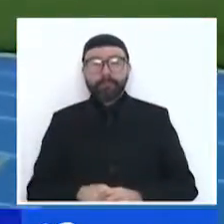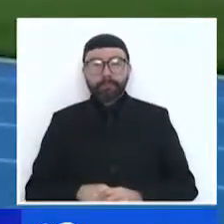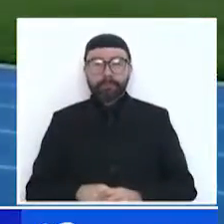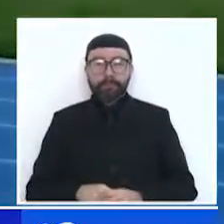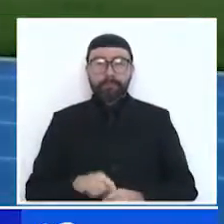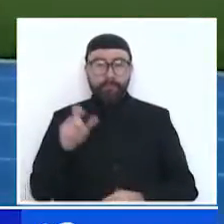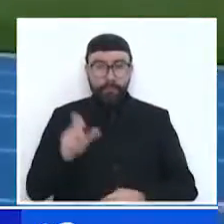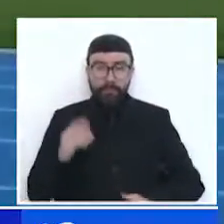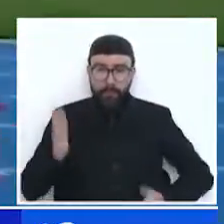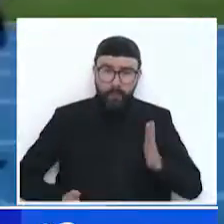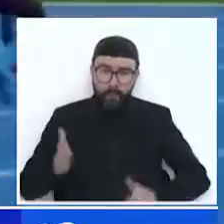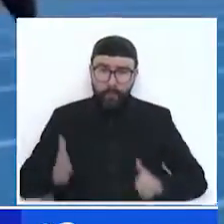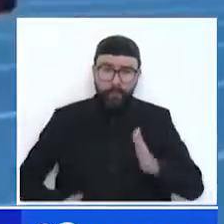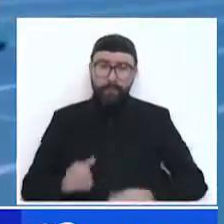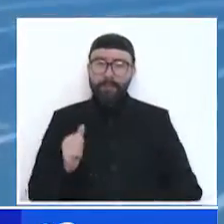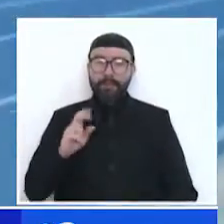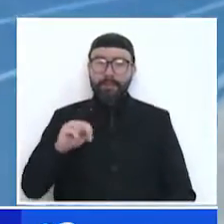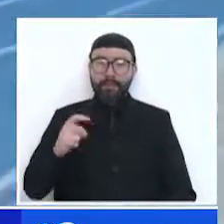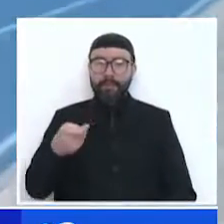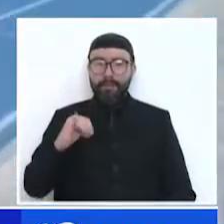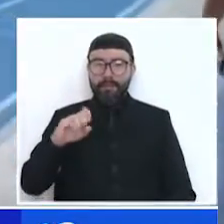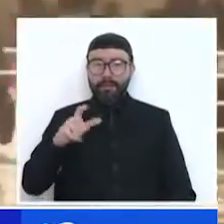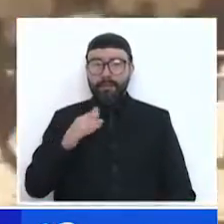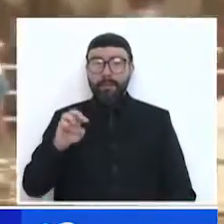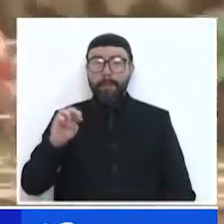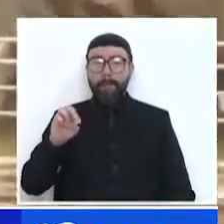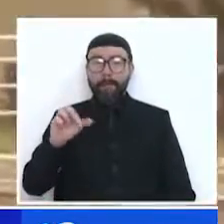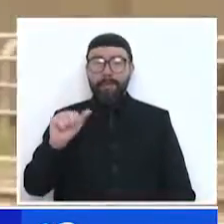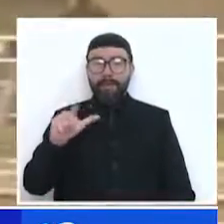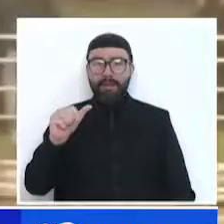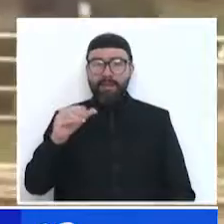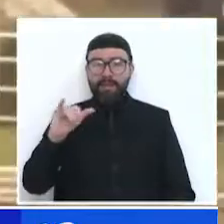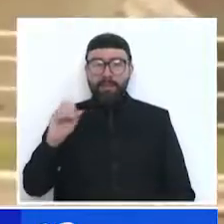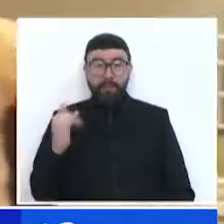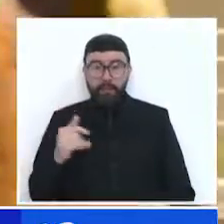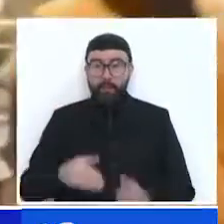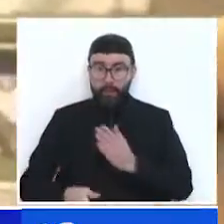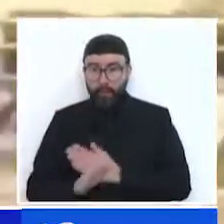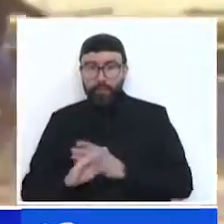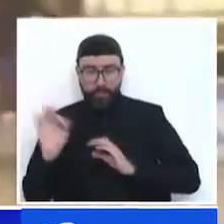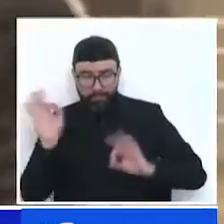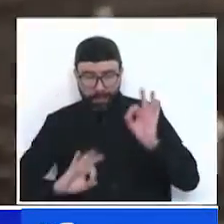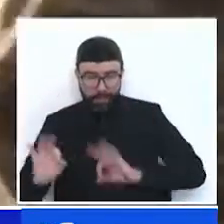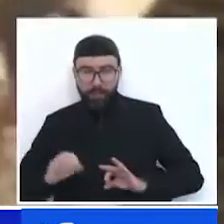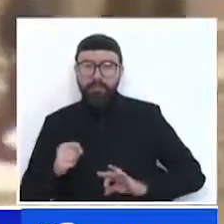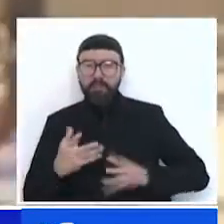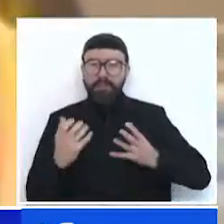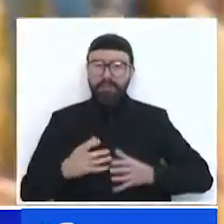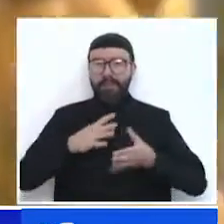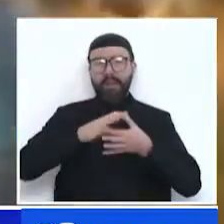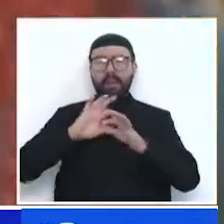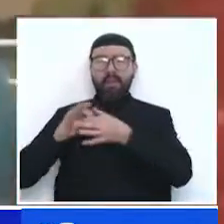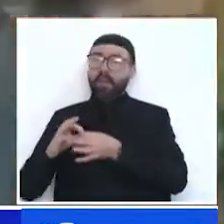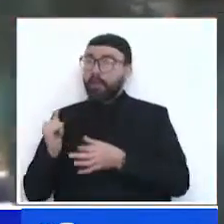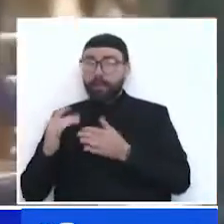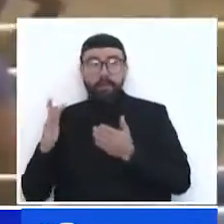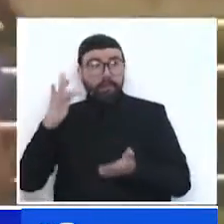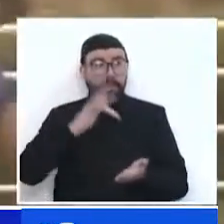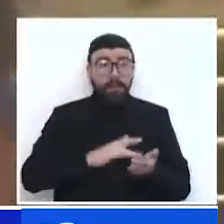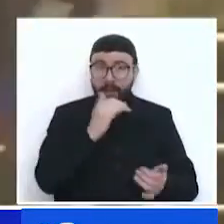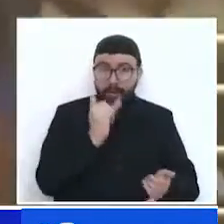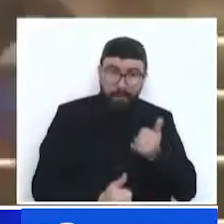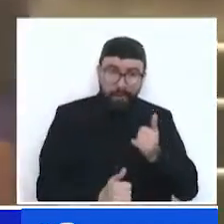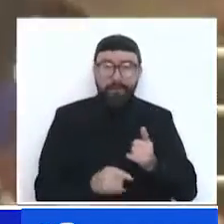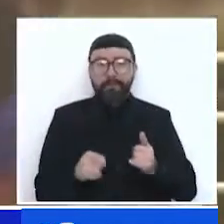atleta risaraldense Angimelisa Palacios continúa con su preparación para la clasificación de los Olímpicos. Esta vez cerró su participación en el